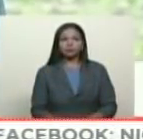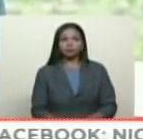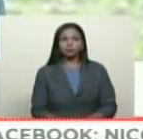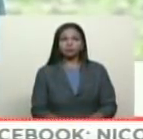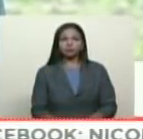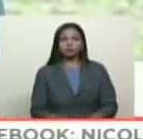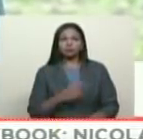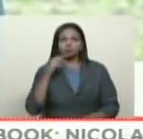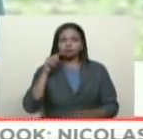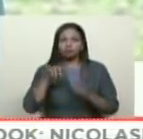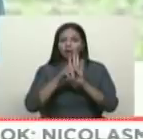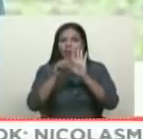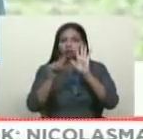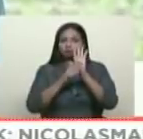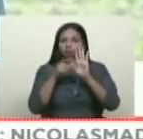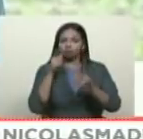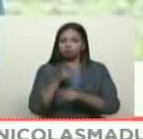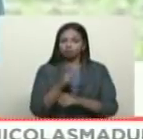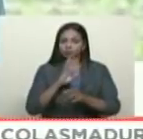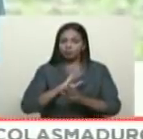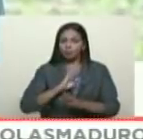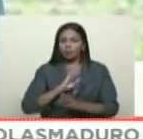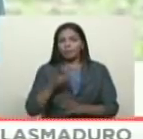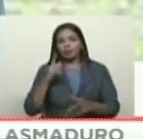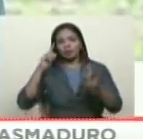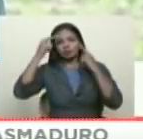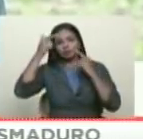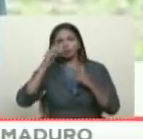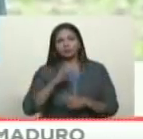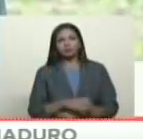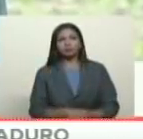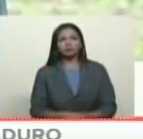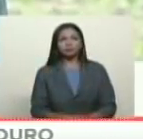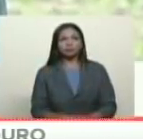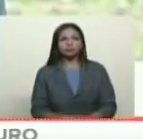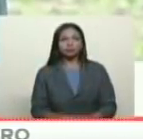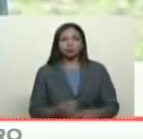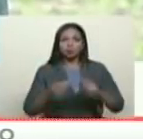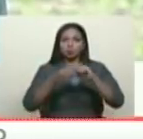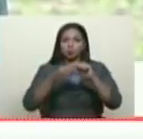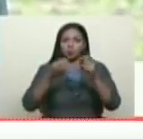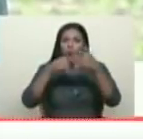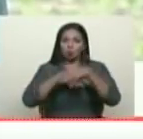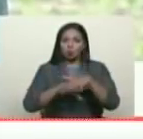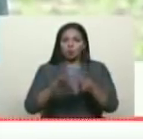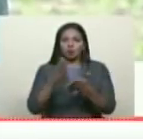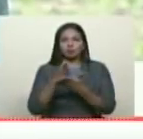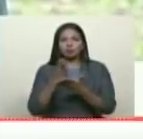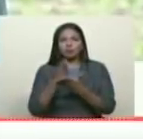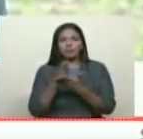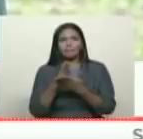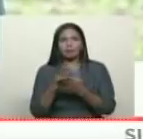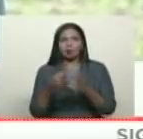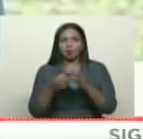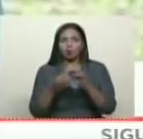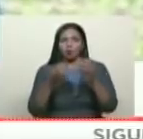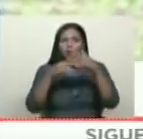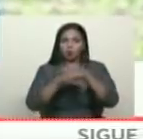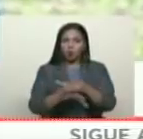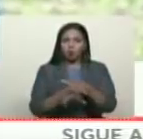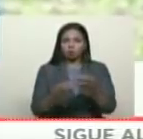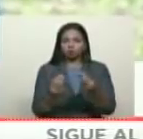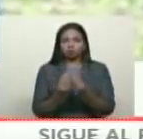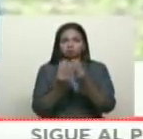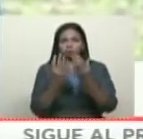subordinada a la Constitución y al mando del comandante en jefe. Unidas, unión, cohesión y lealtad. Unión, cohesión y